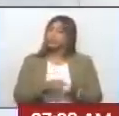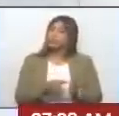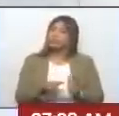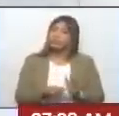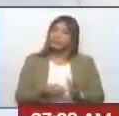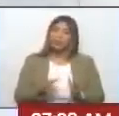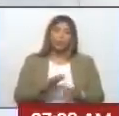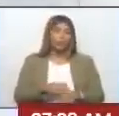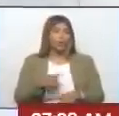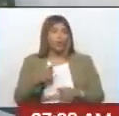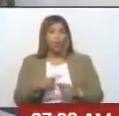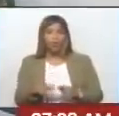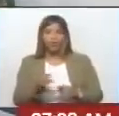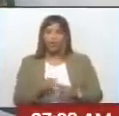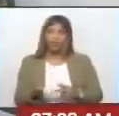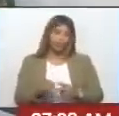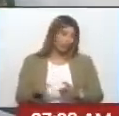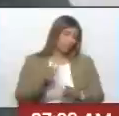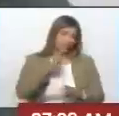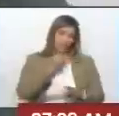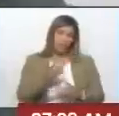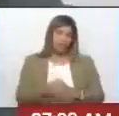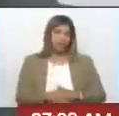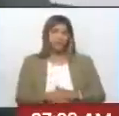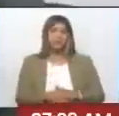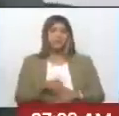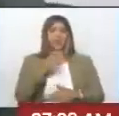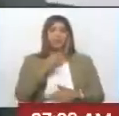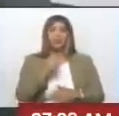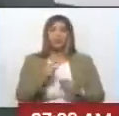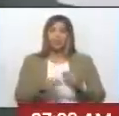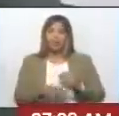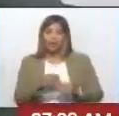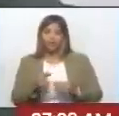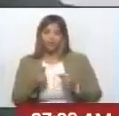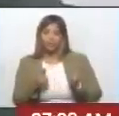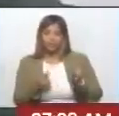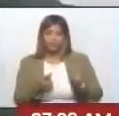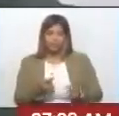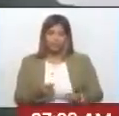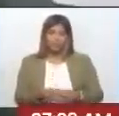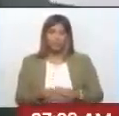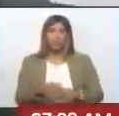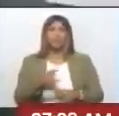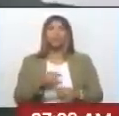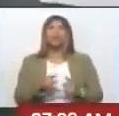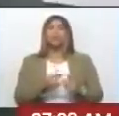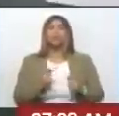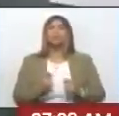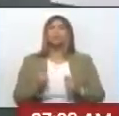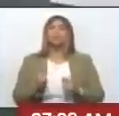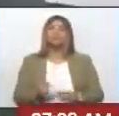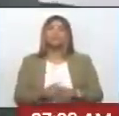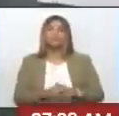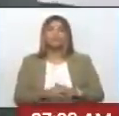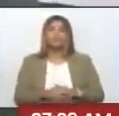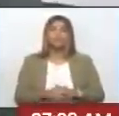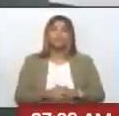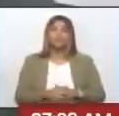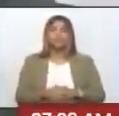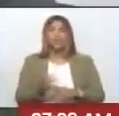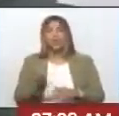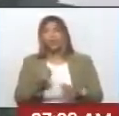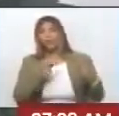no hay otra. Entonces, cuando actúa acá una persona que tiene un cargo o que ocupa un